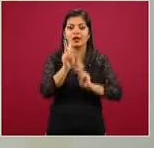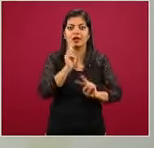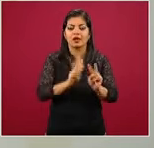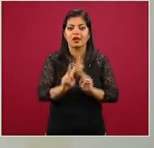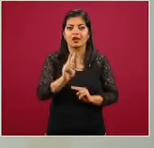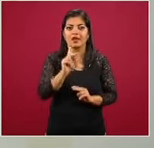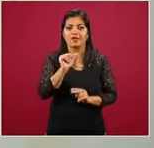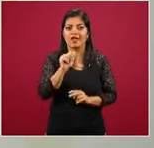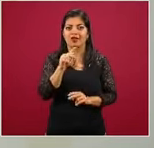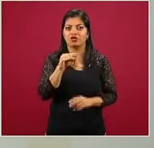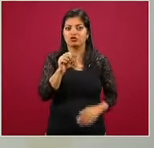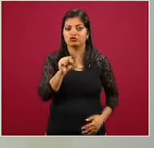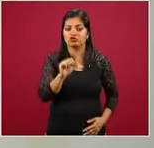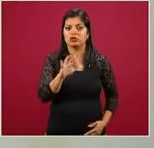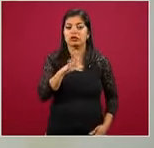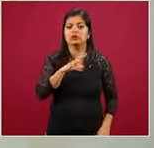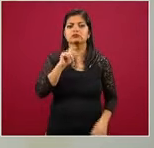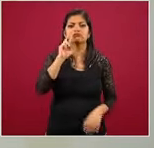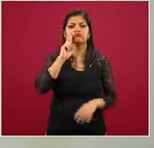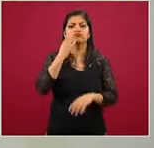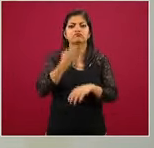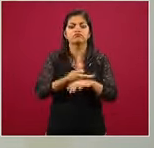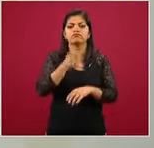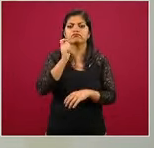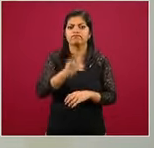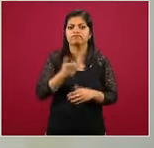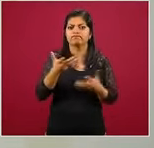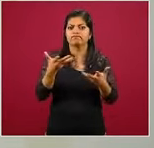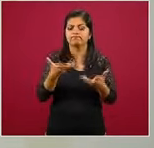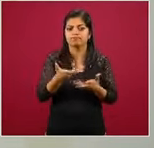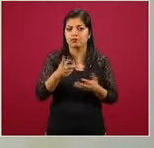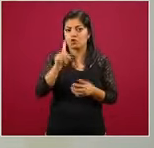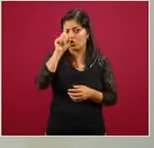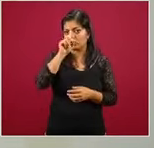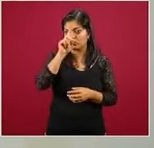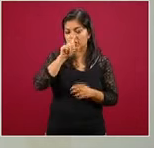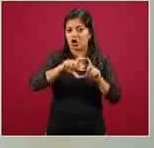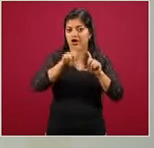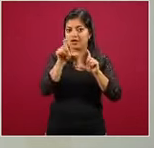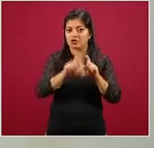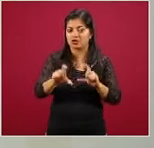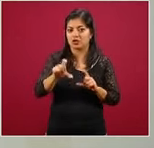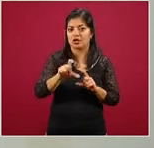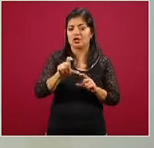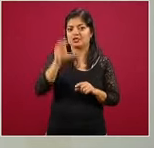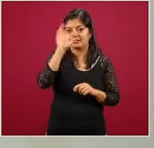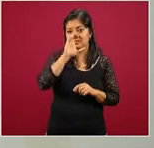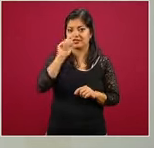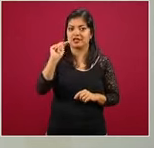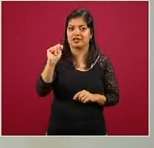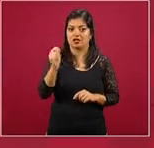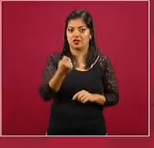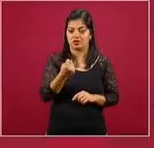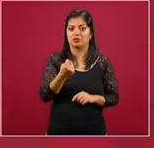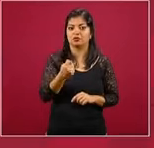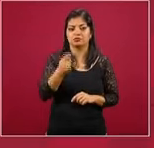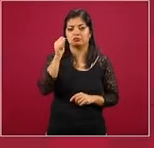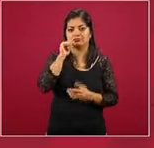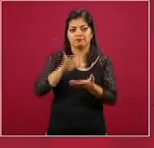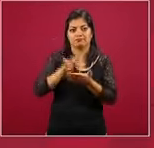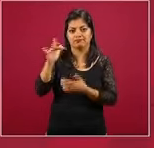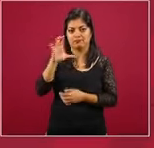datos que coordina, elabora, produce el Consejo Nacional de Ciencia y Tecnología, a quien siempre le